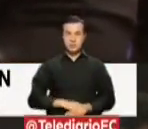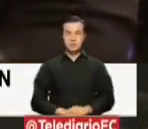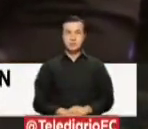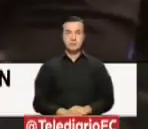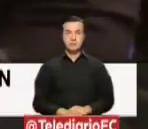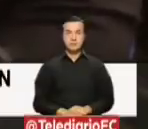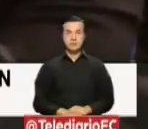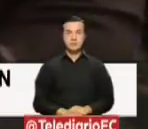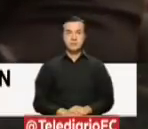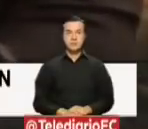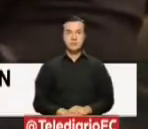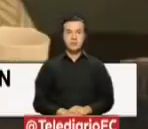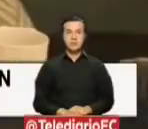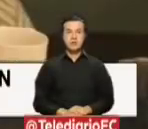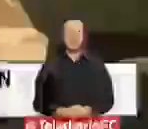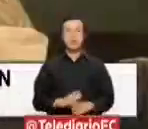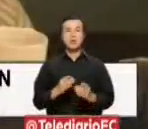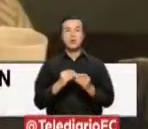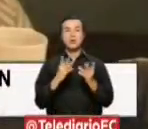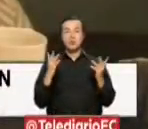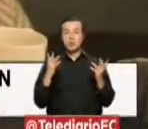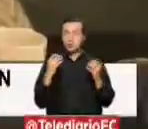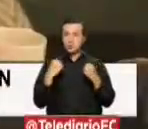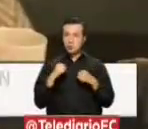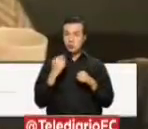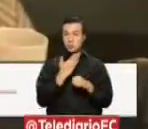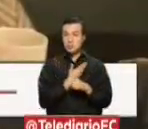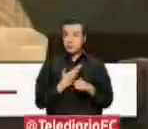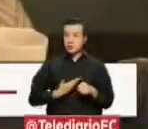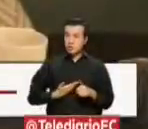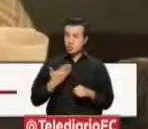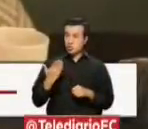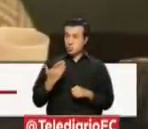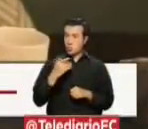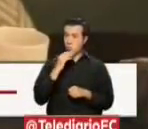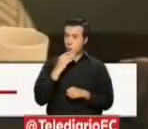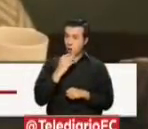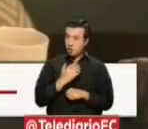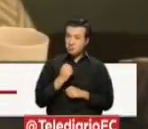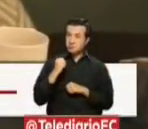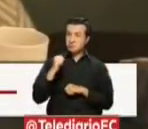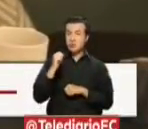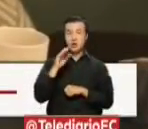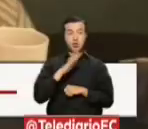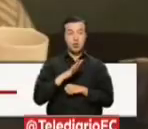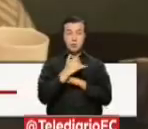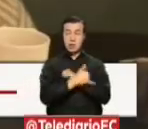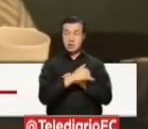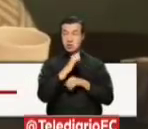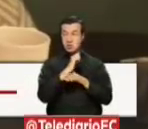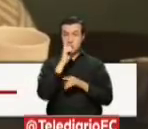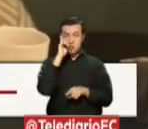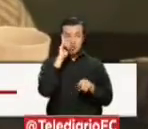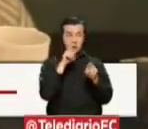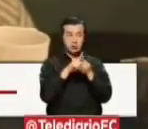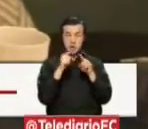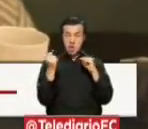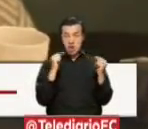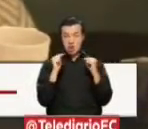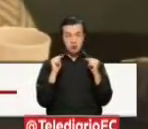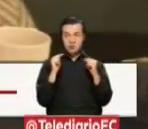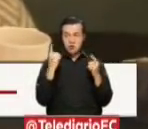dice que aprecia mucho el esfuerzo del presidente por desarrollar un consenso en el país para reducir